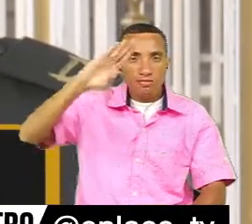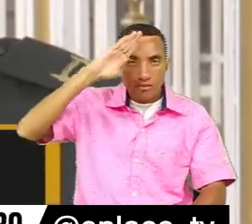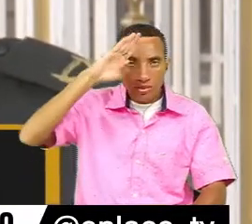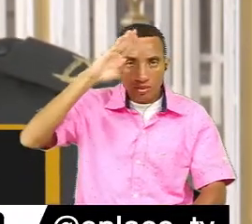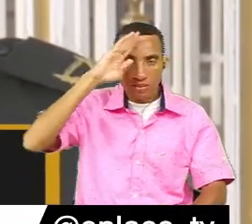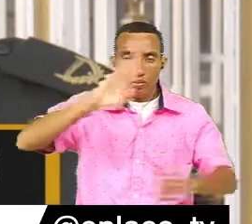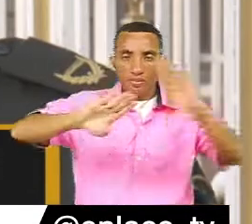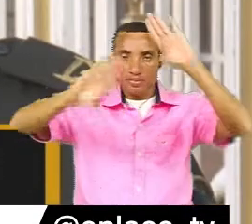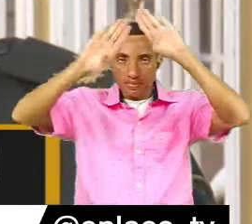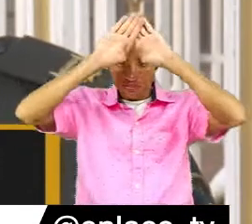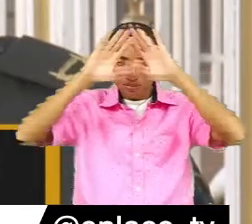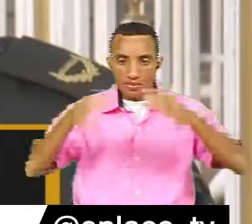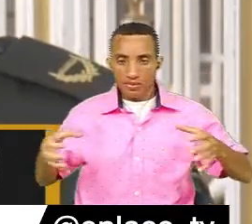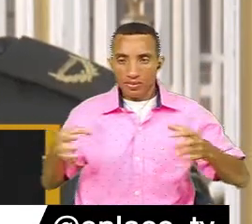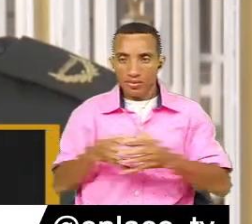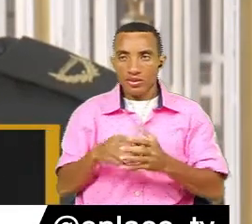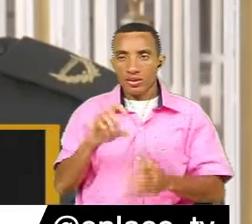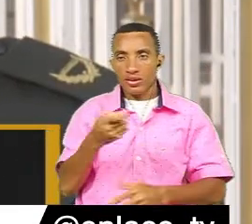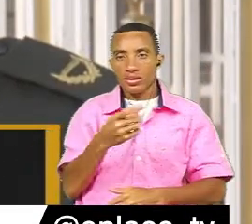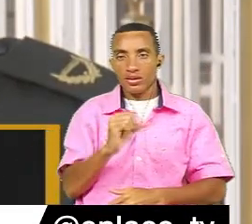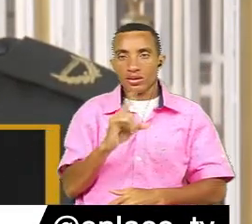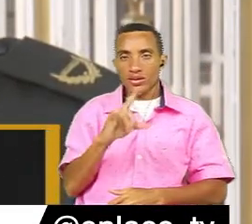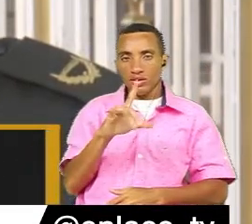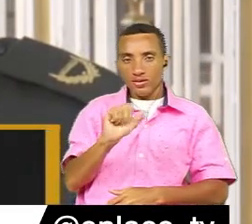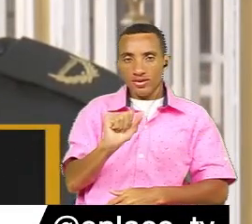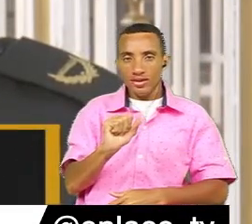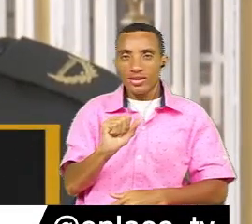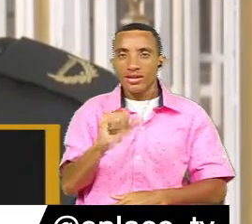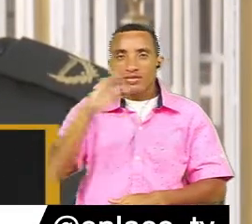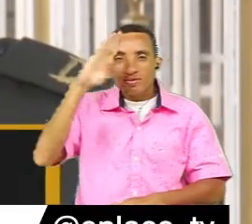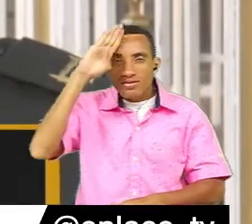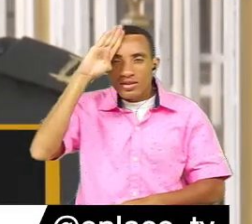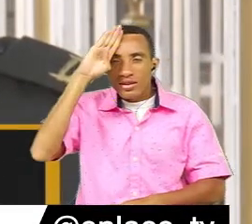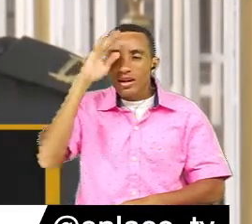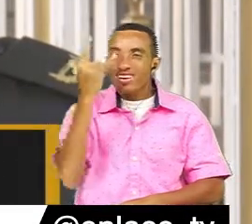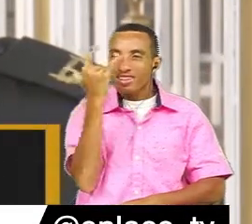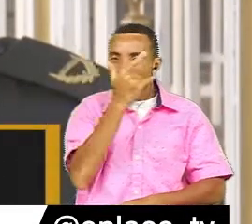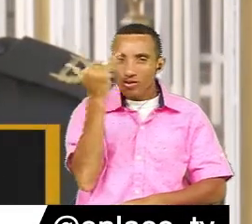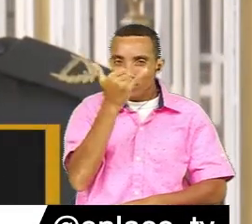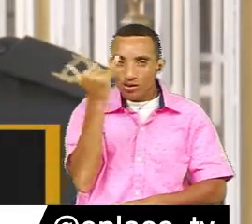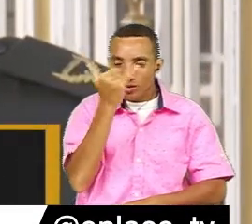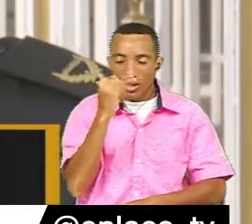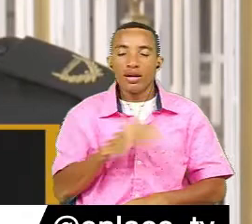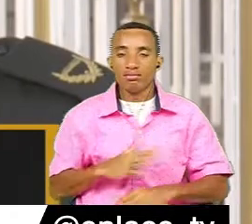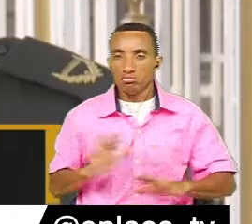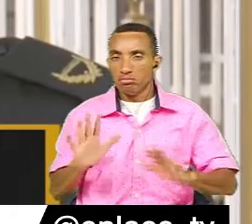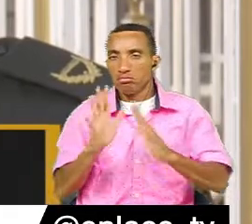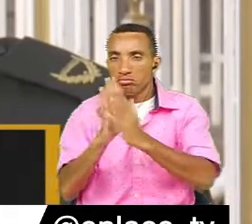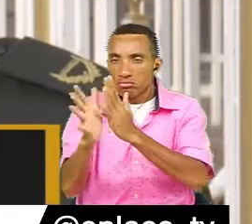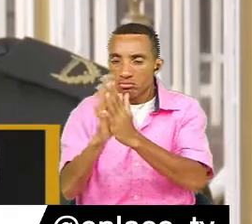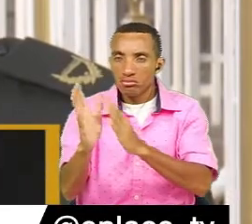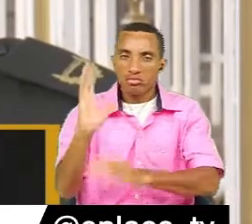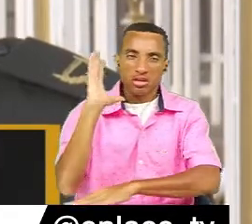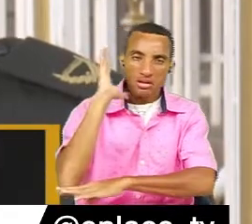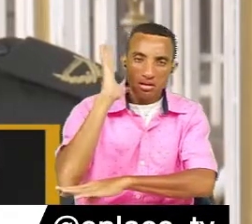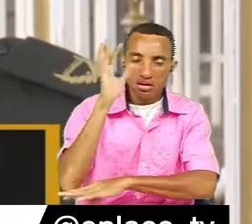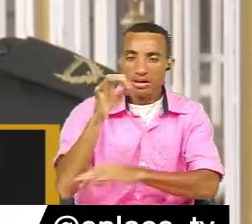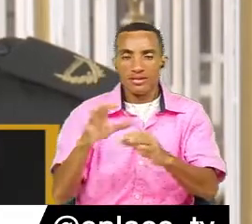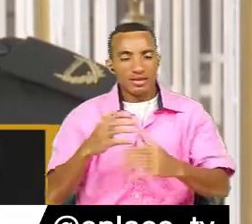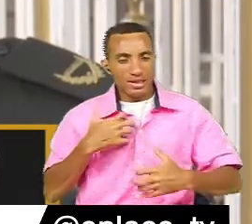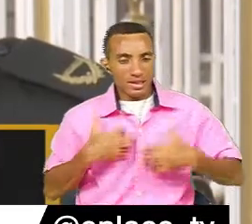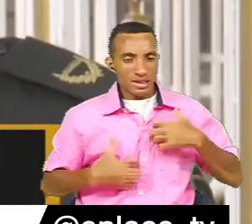centro y a nuestro grupo Gaula. Allí estamos trabajando pues, con el grupo Gaula, dando pues unas charlas que no se dejen atemorizar,